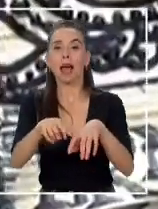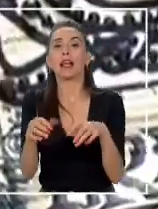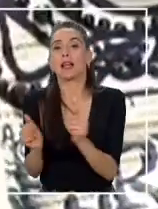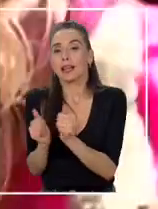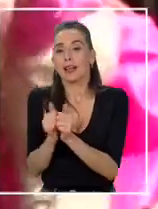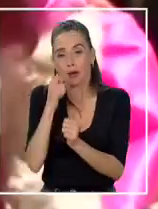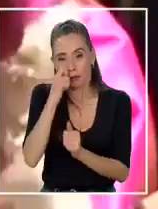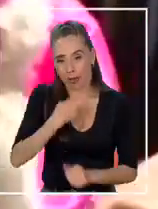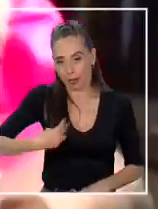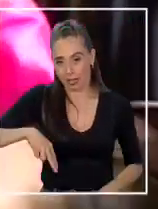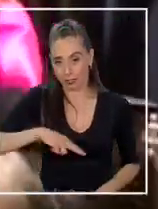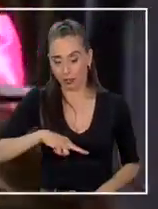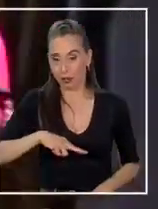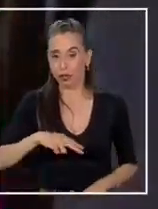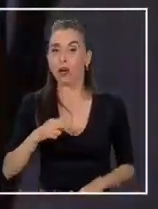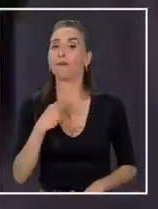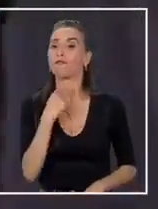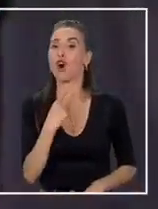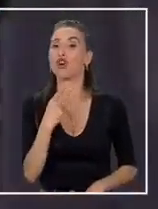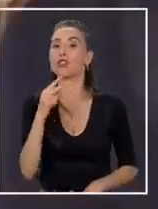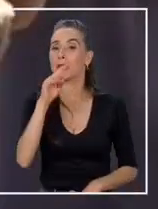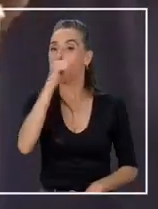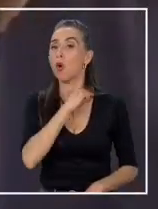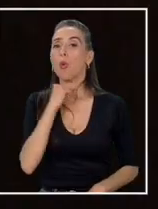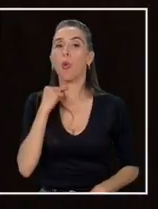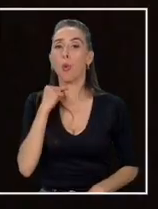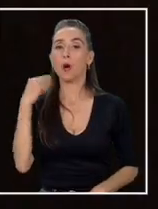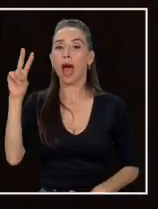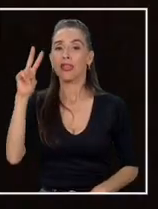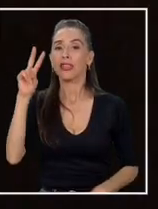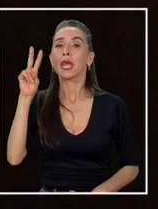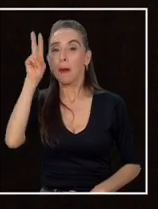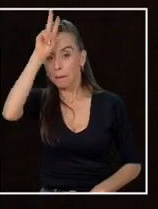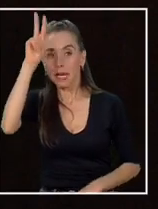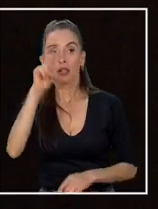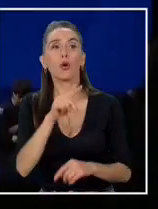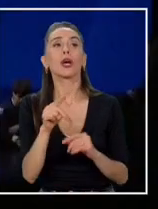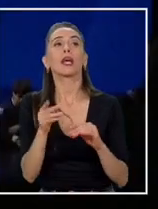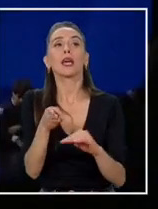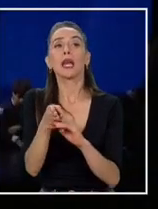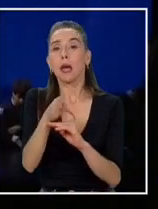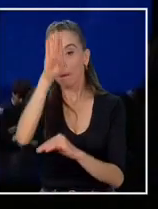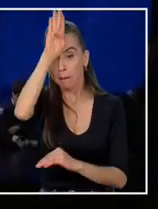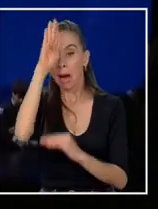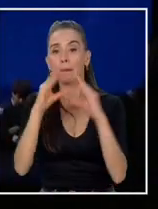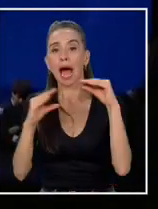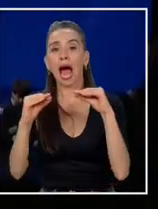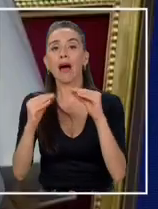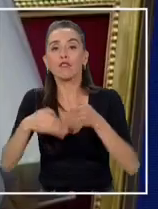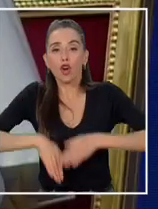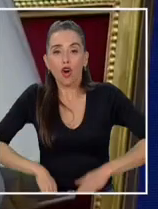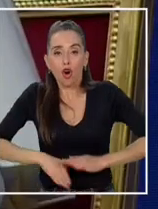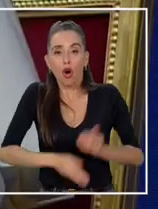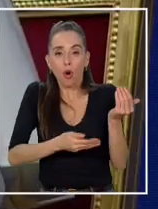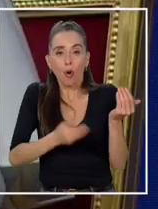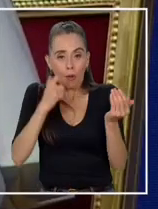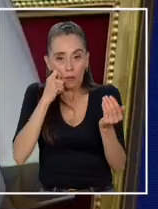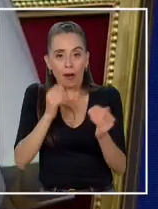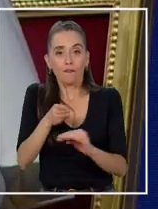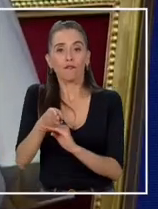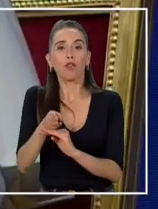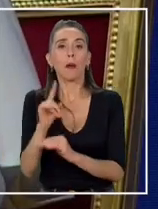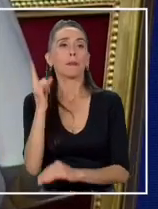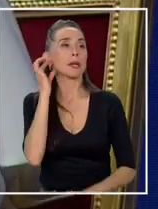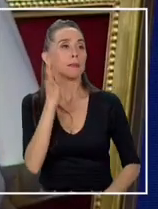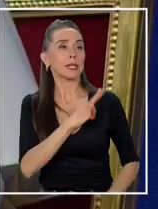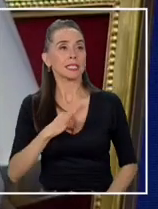mascotas nuestras. Las opiniones del pontífice fueron dadas en un encuentro sobre natalidad en el que también participó la primera ministra italiana,